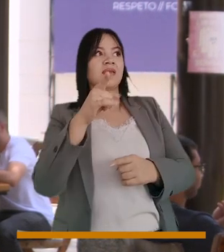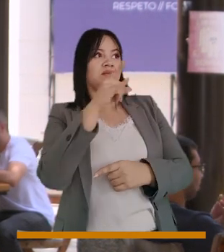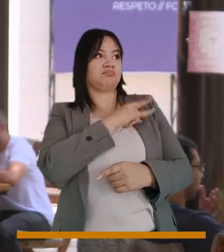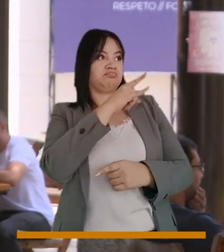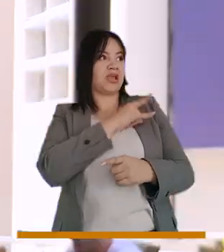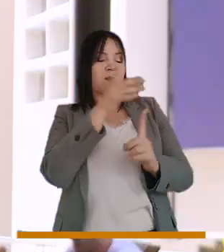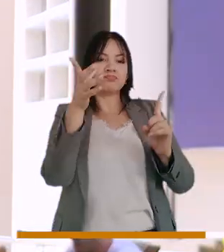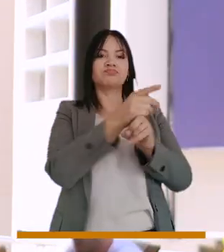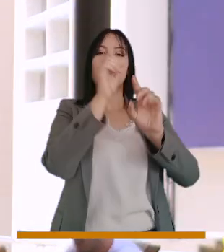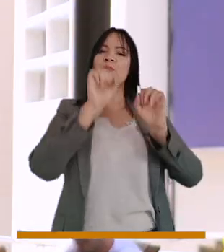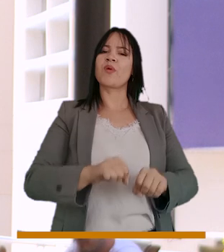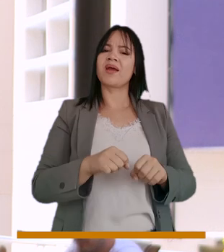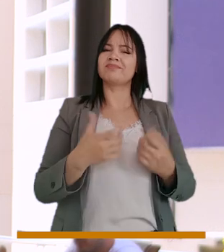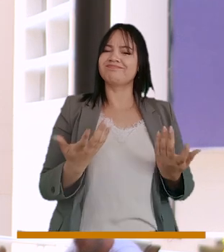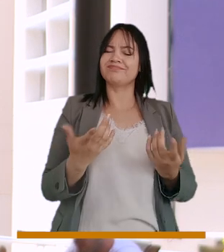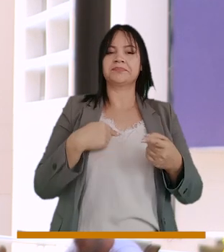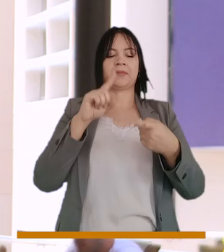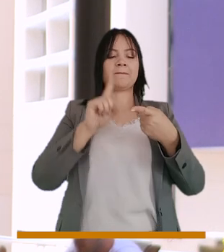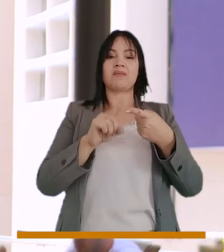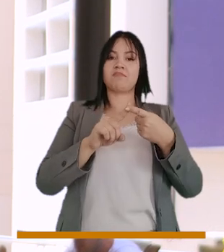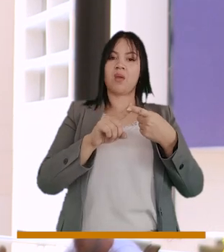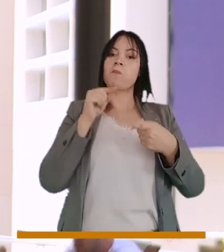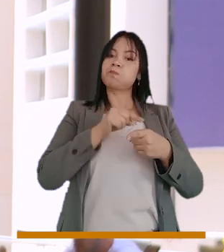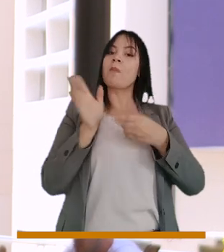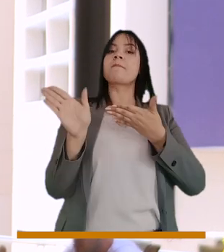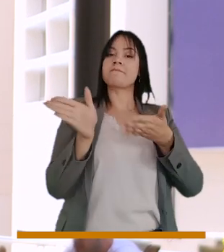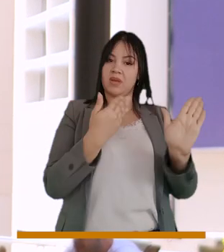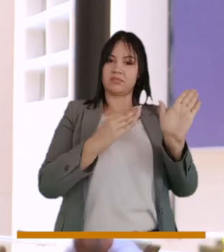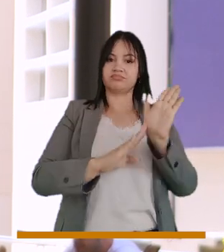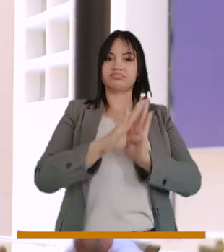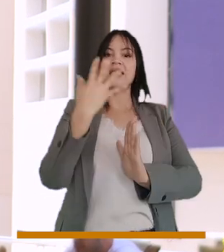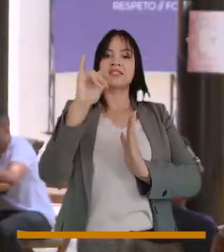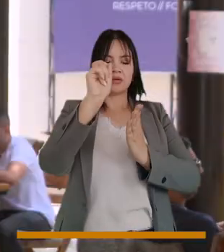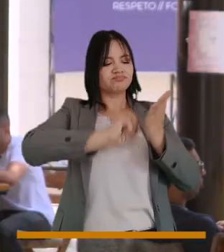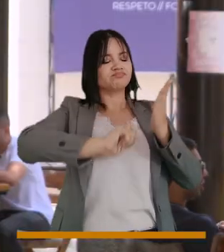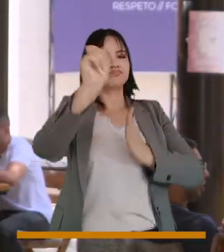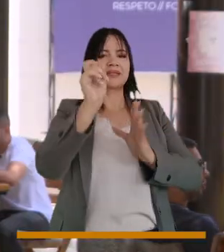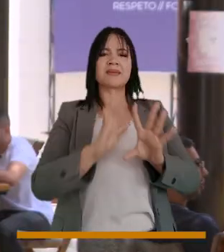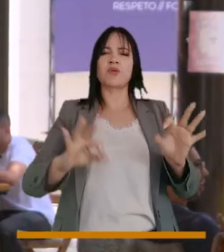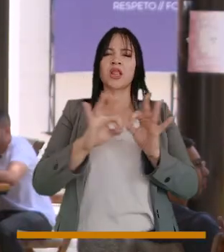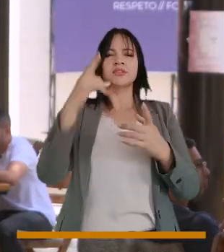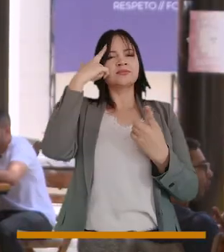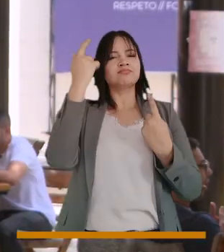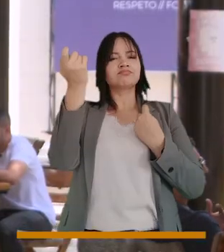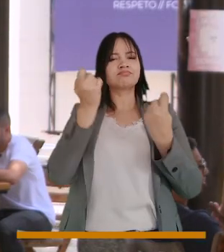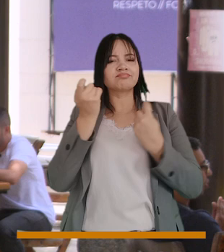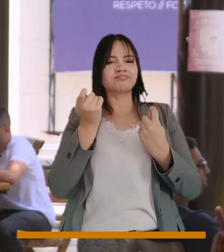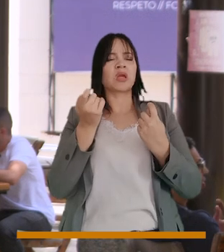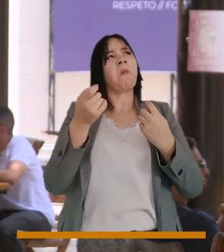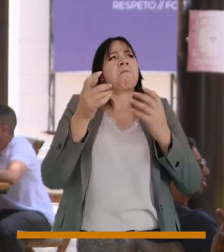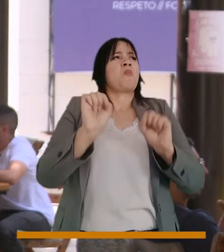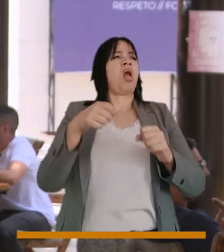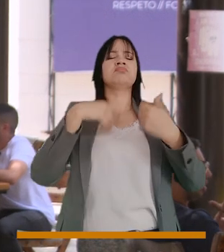de educación superior. Lo primero es que tenemos que, desde este plan de desarrollo que ya aprobamos, implementar un conjunto de estrategias como